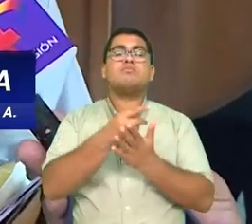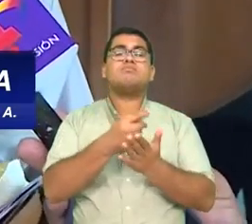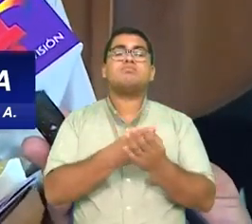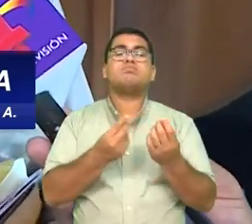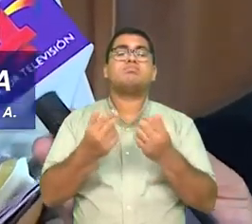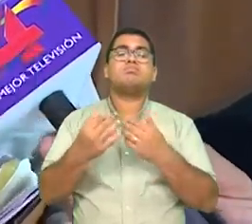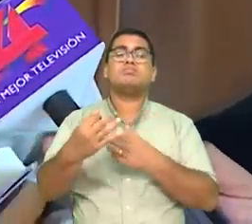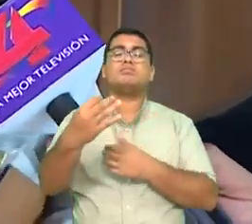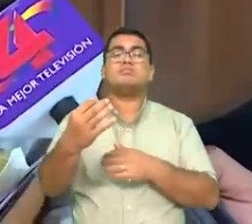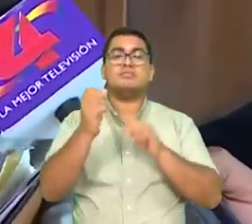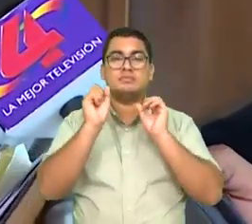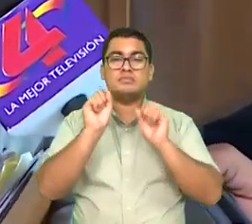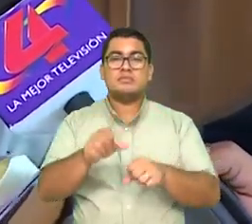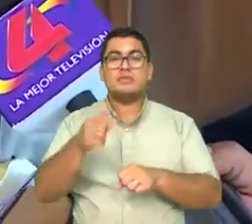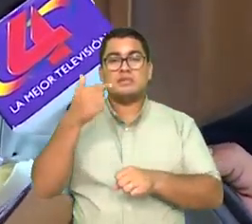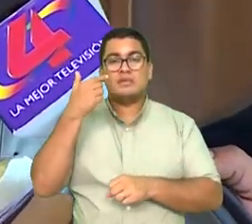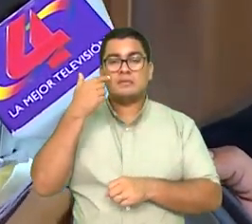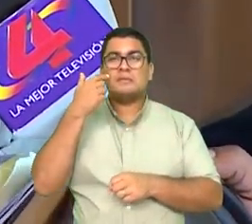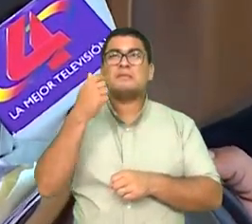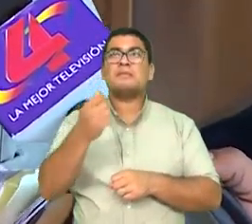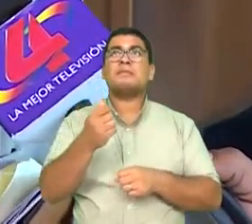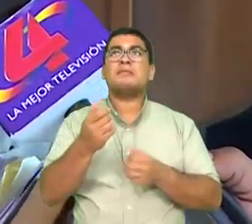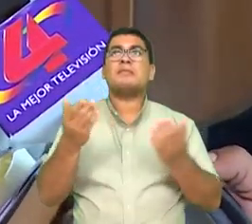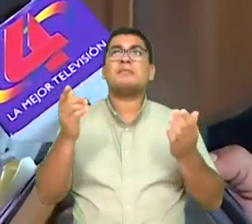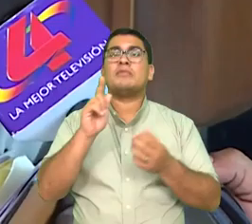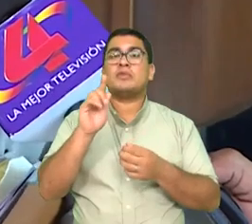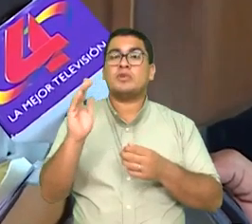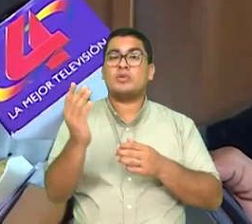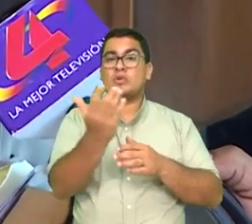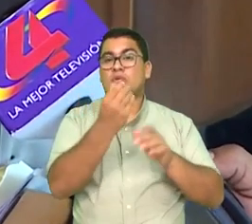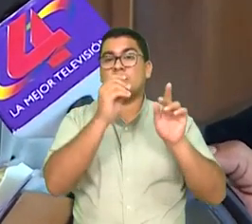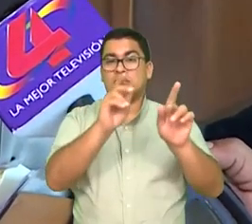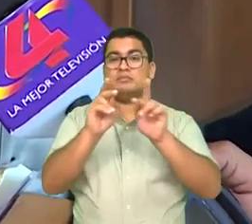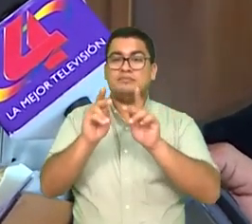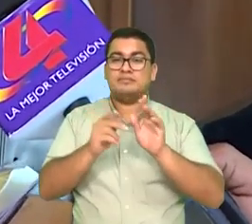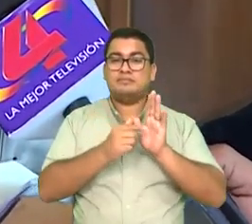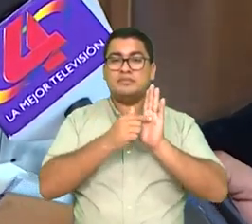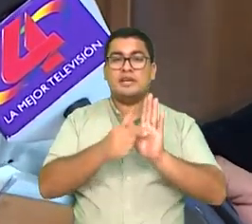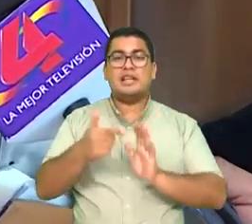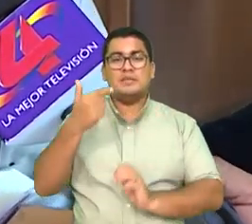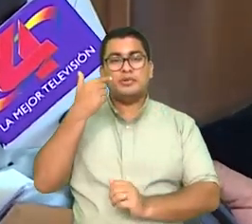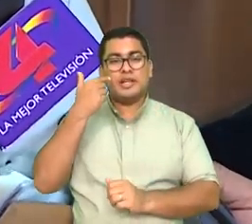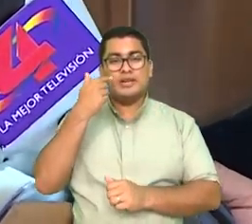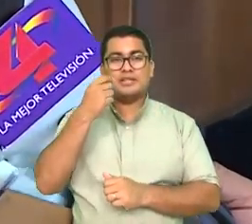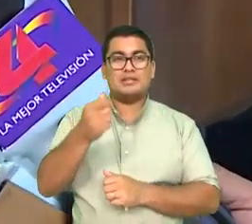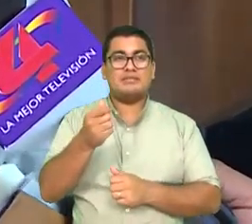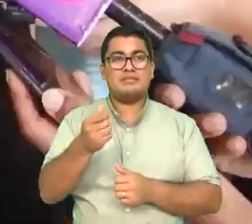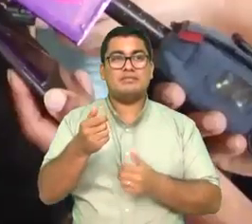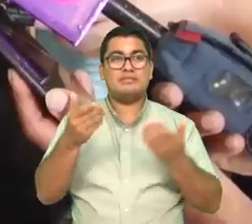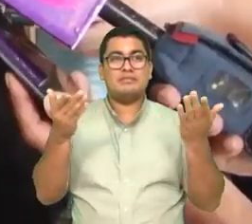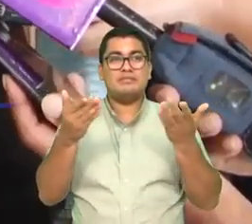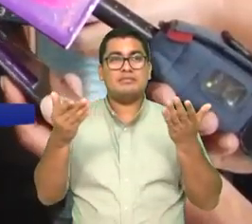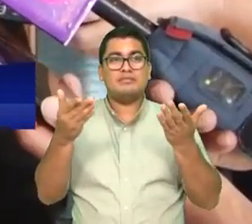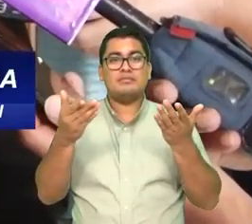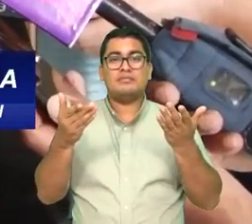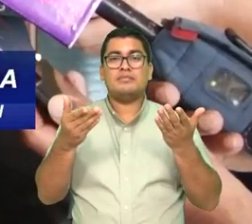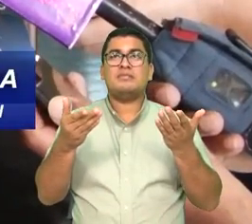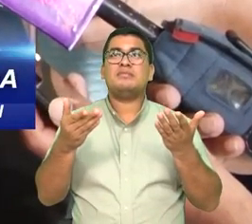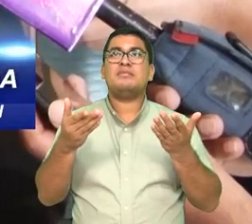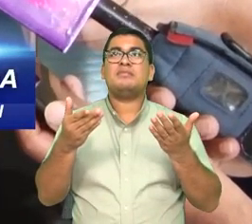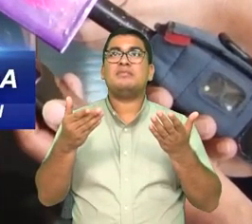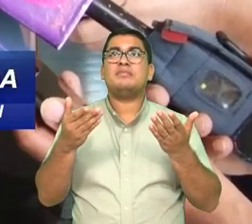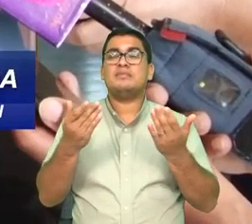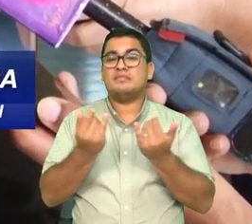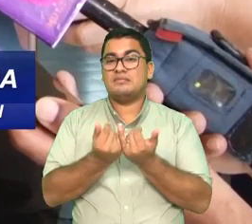Dar a conocer hacia dónde va el presupuesto, que todo el mundo tiene que conocerlo, porque eso es una realidad de la honradez revolucionaria. Estamos cerrando